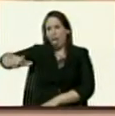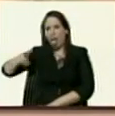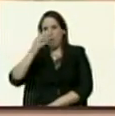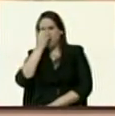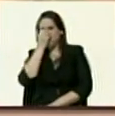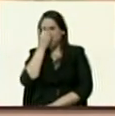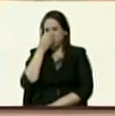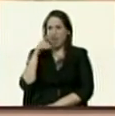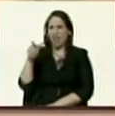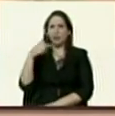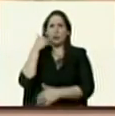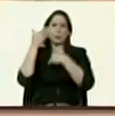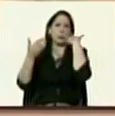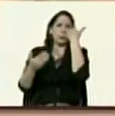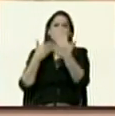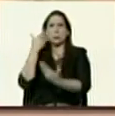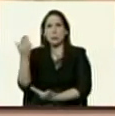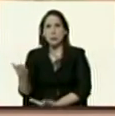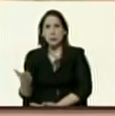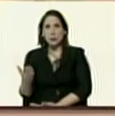Y es un bochorno